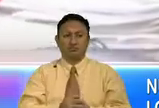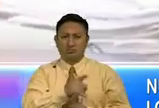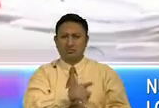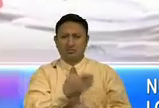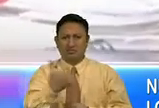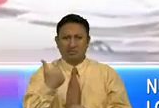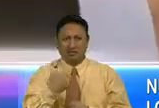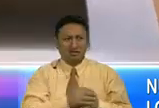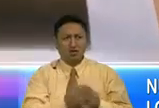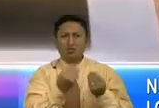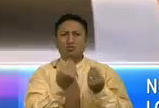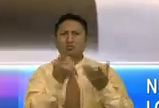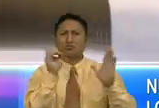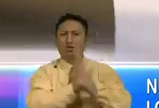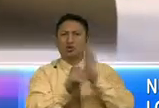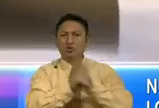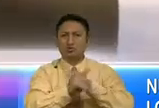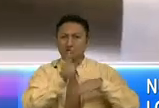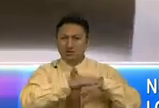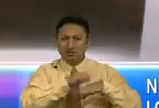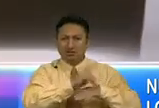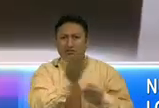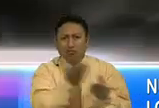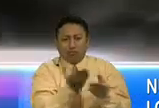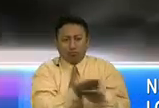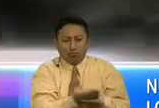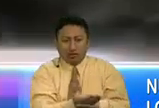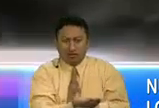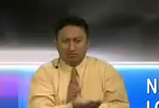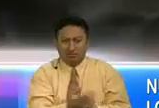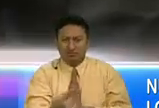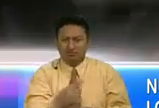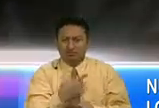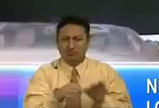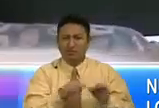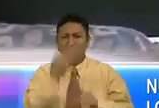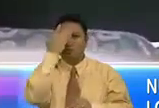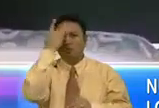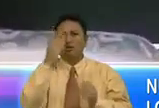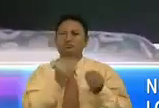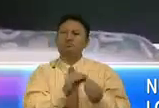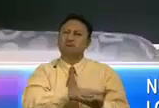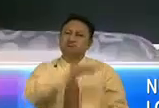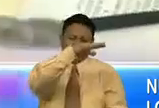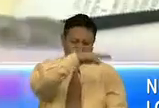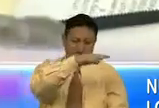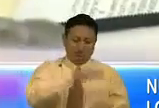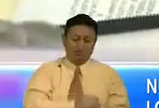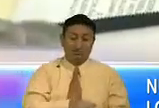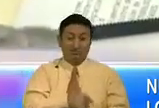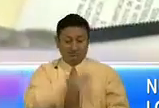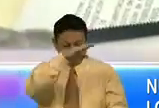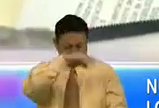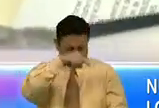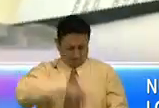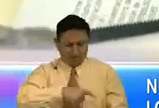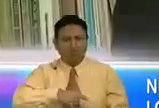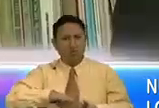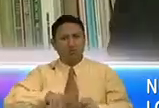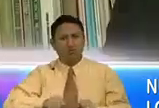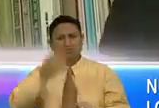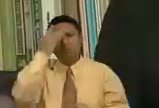tienen represadas por varios meses. Quintana explica por qué hay tantas, sobre todo en materia de corrupción, que aún no se agilitan.